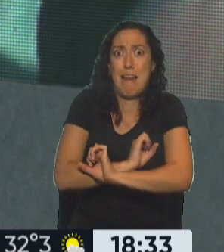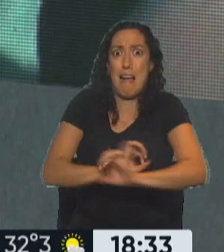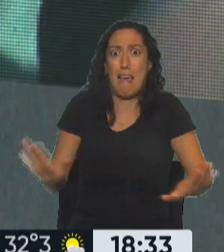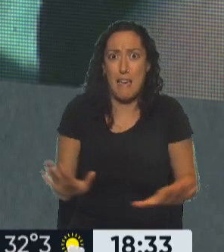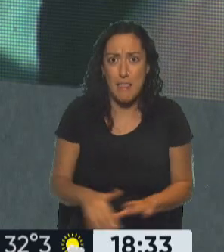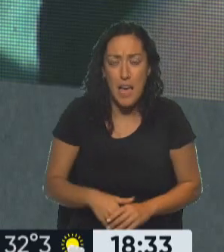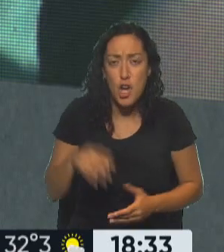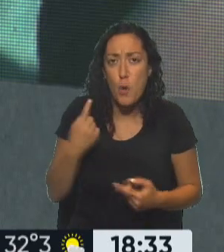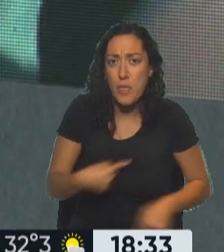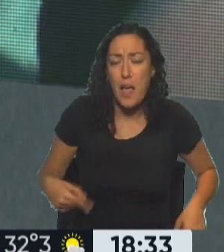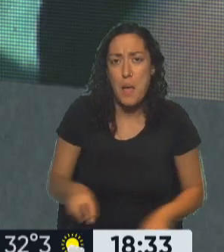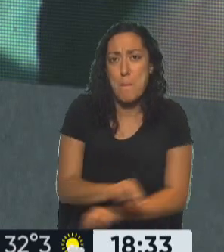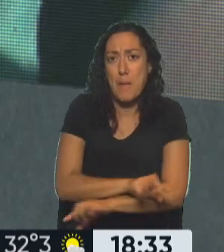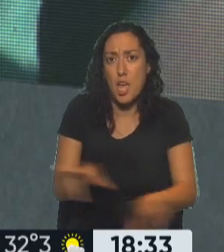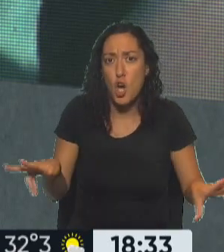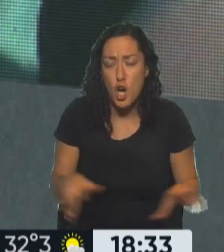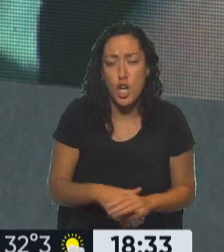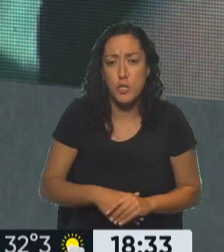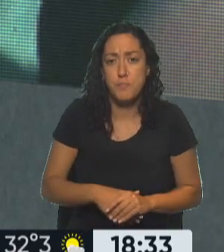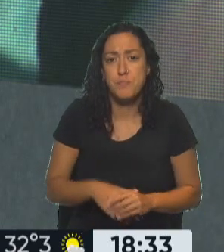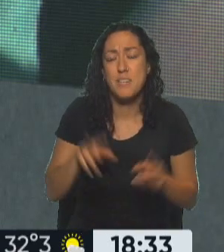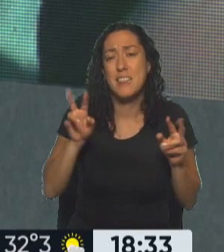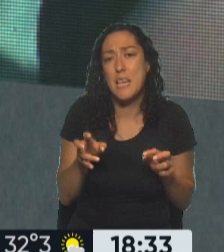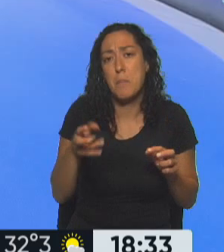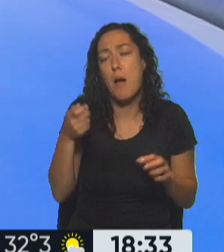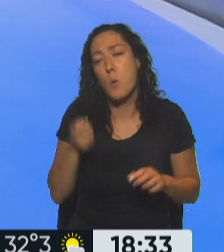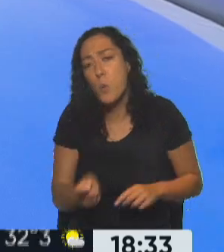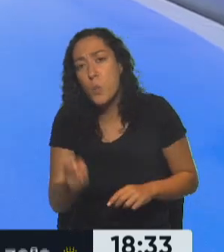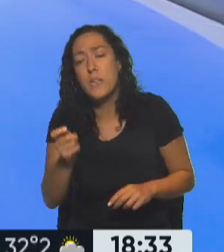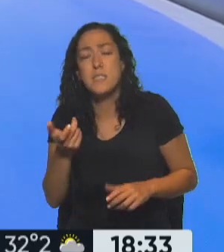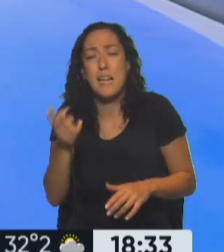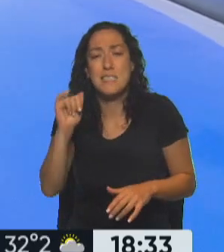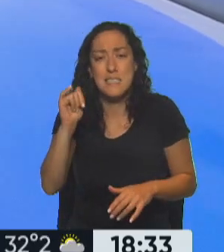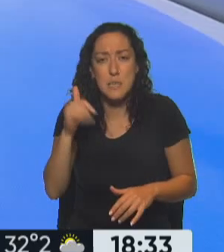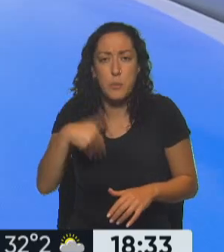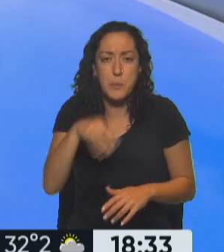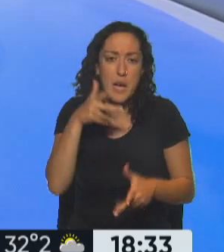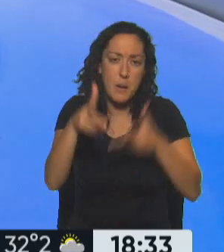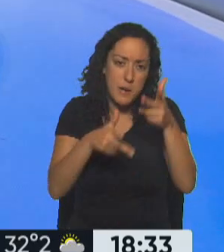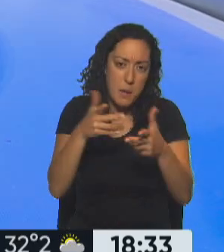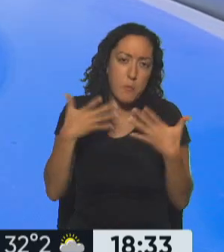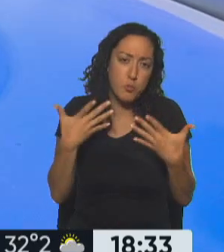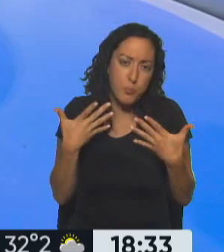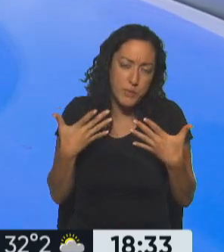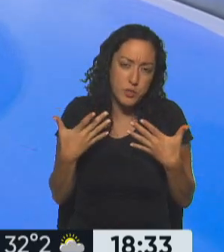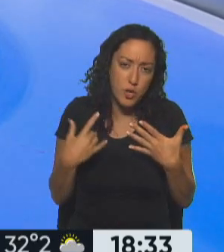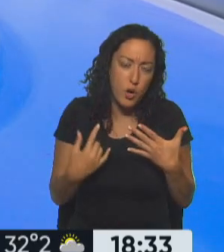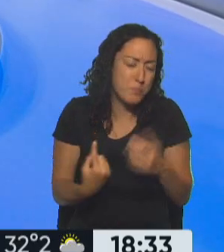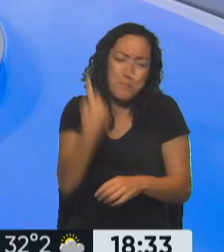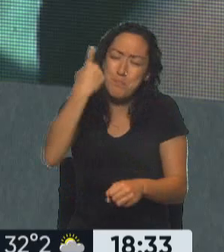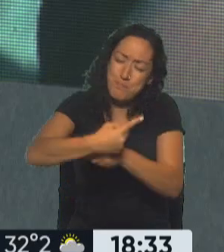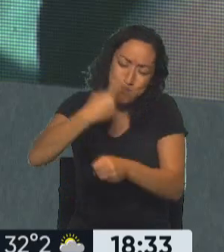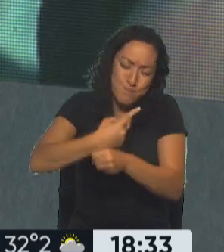de las noticias para ustedes. La verdad que más allá de lo judicial, que seguramente lo vamos a abordar ahora, por supuesto que el primer reclamo es el reclamo de